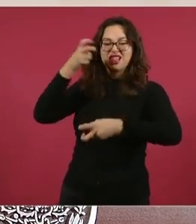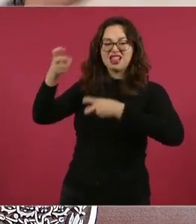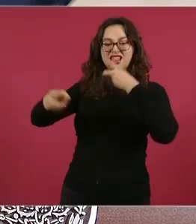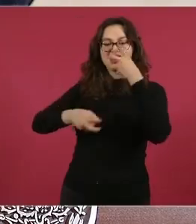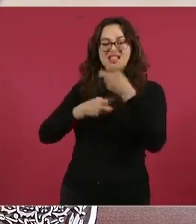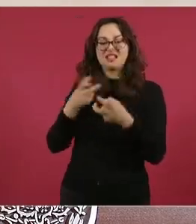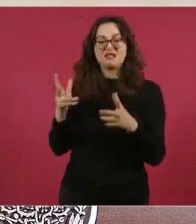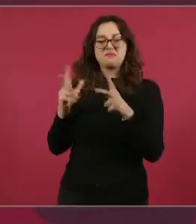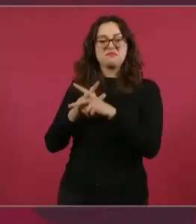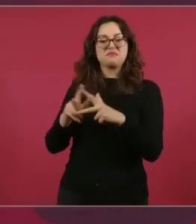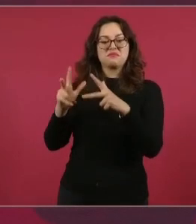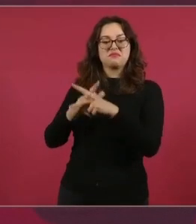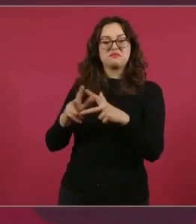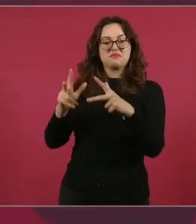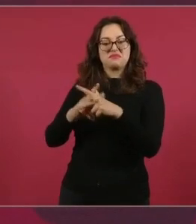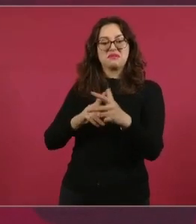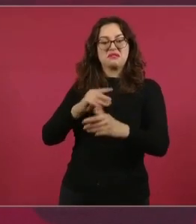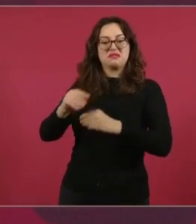¿Desde cuánto tiempo